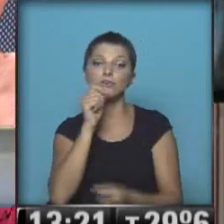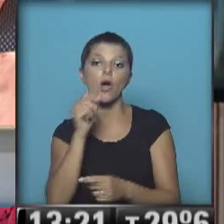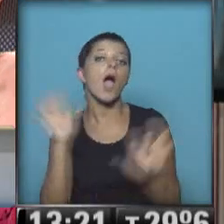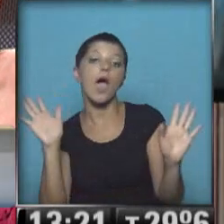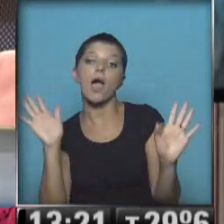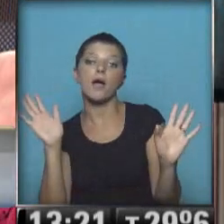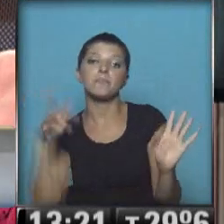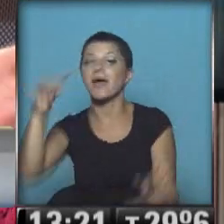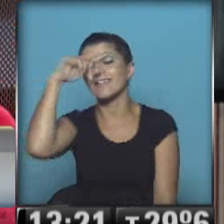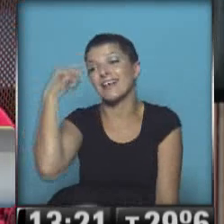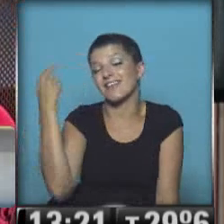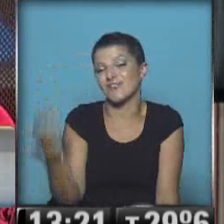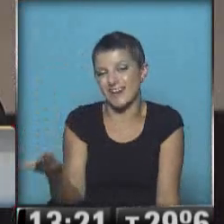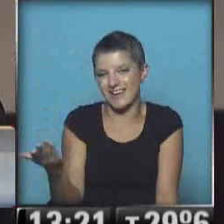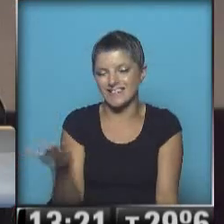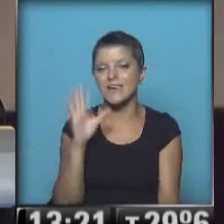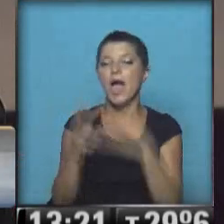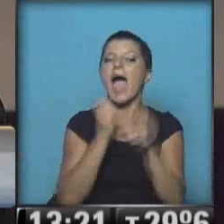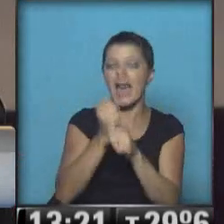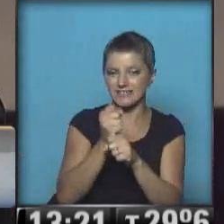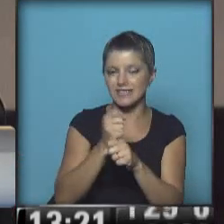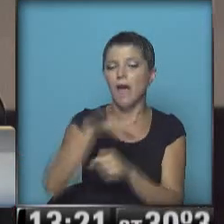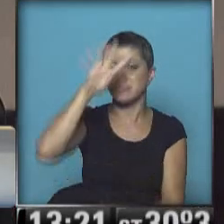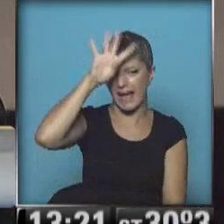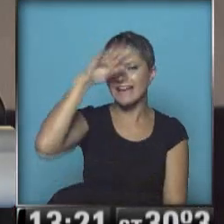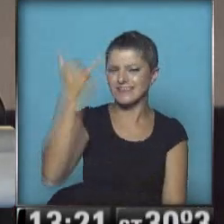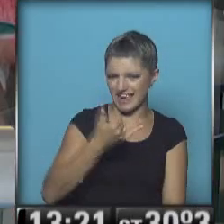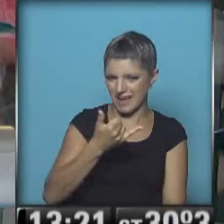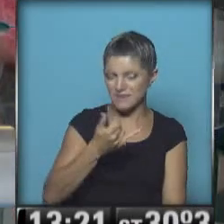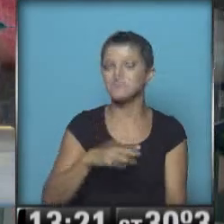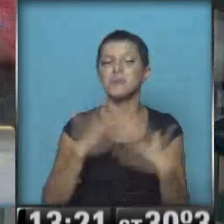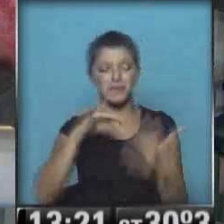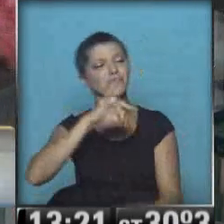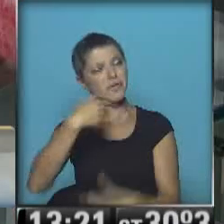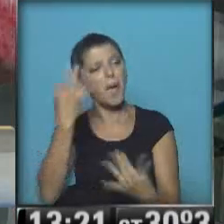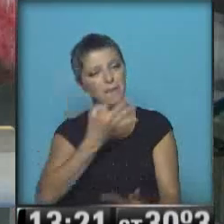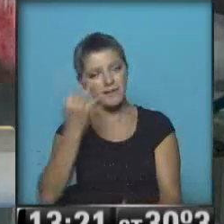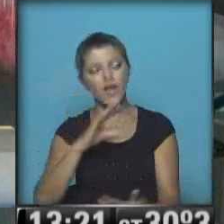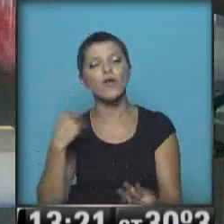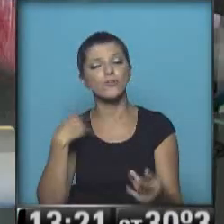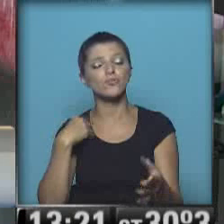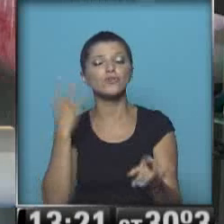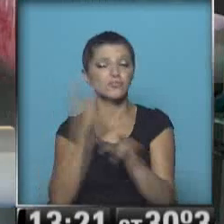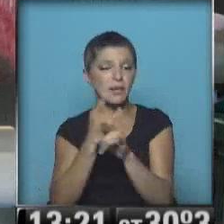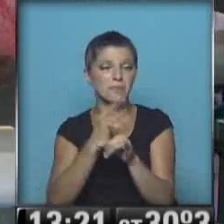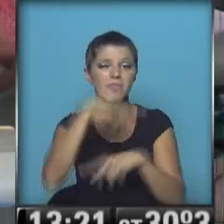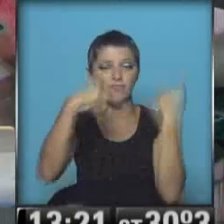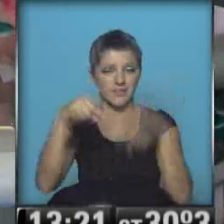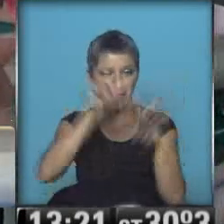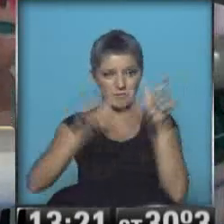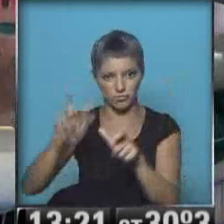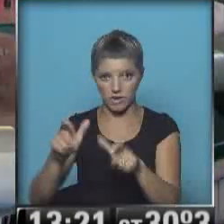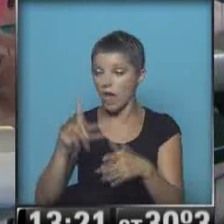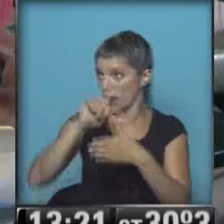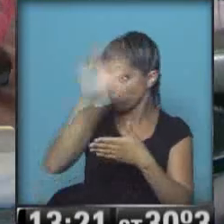internacional claro hasta caciques dice que tenemos para poder jugar con la incógnita Y claro que sí Nosotros siempre ponemos de todo un poco habido muchos